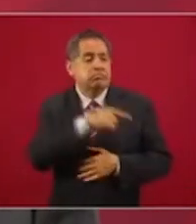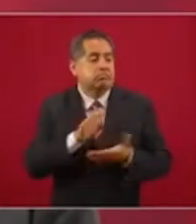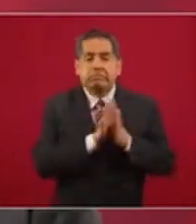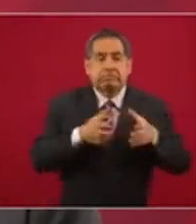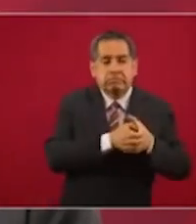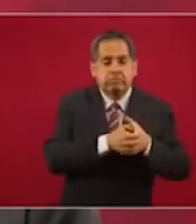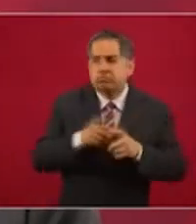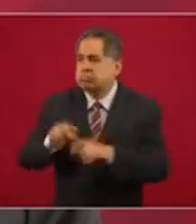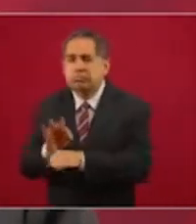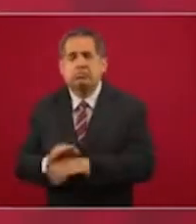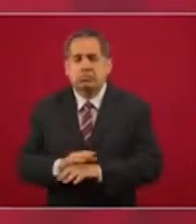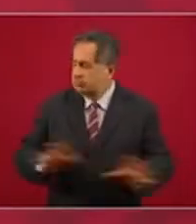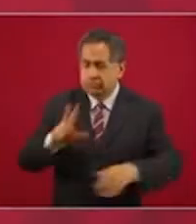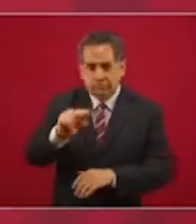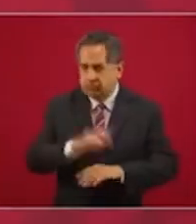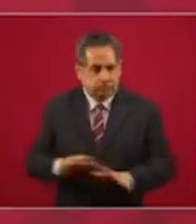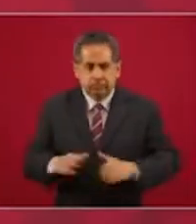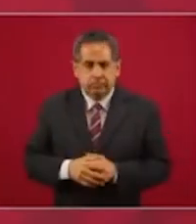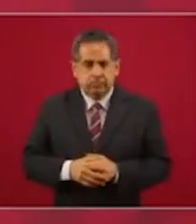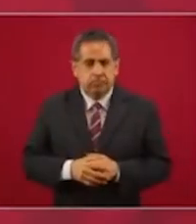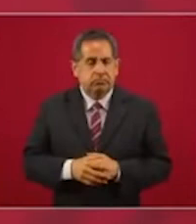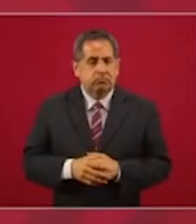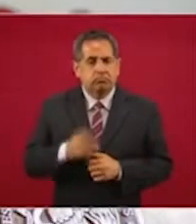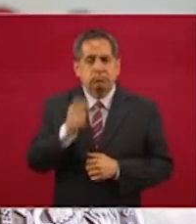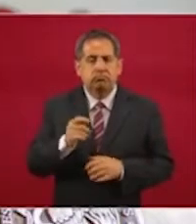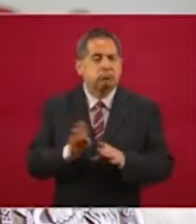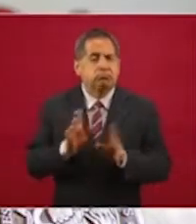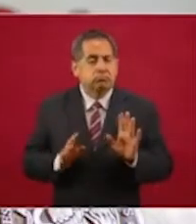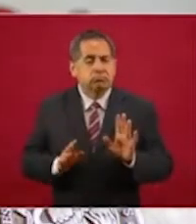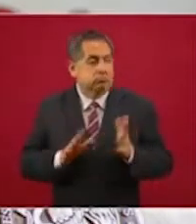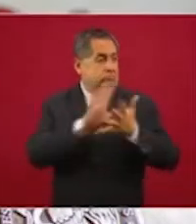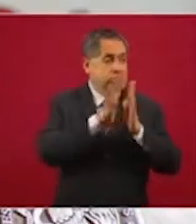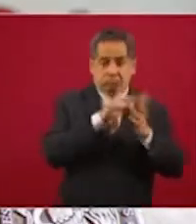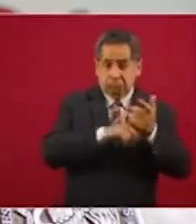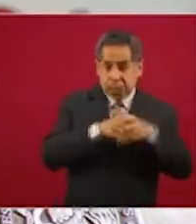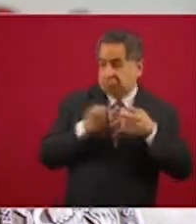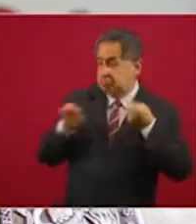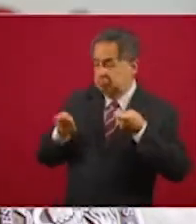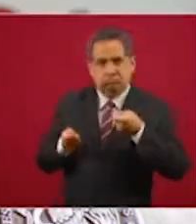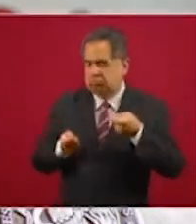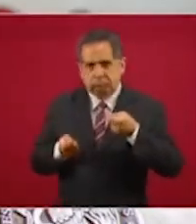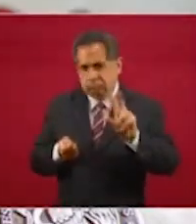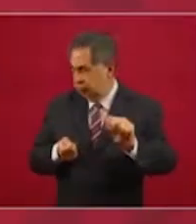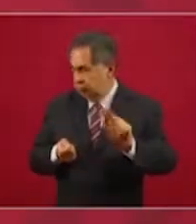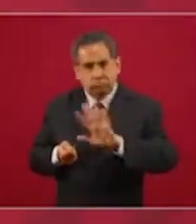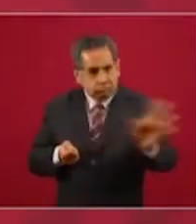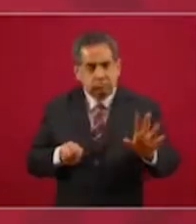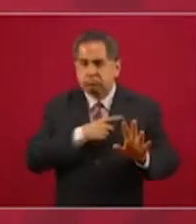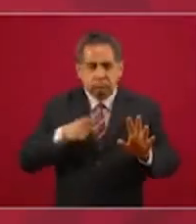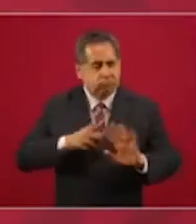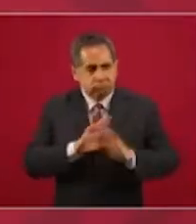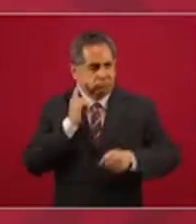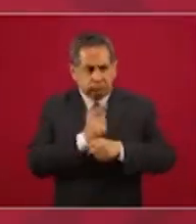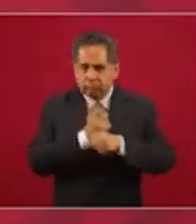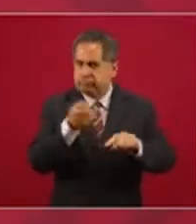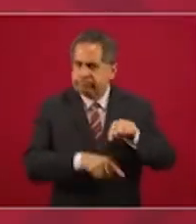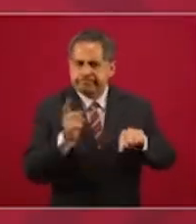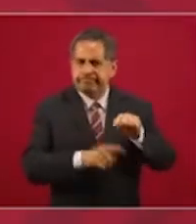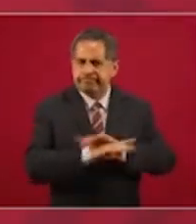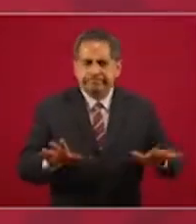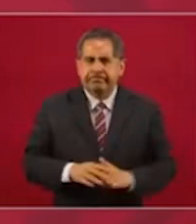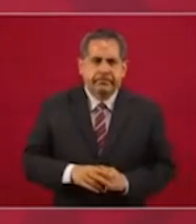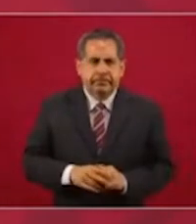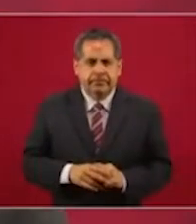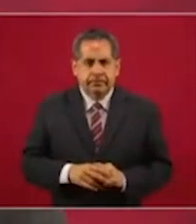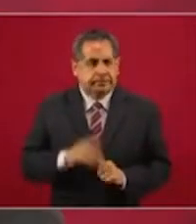detención estamos en manos de la delincuencia entonces es un asunto que debe de seguirse tratando